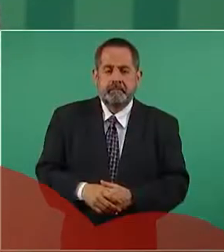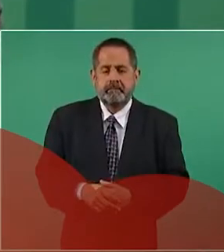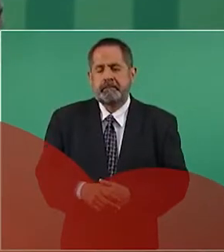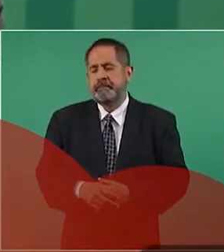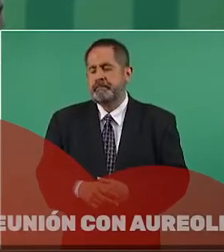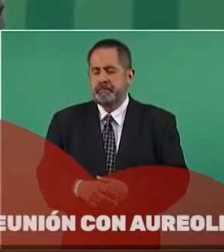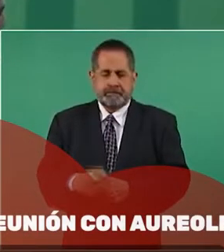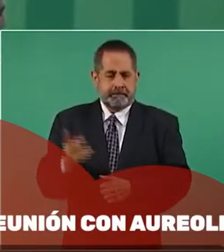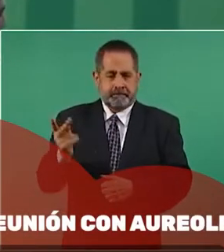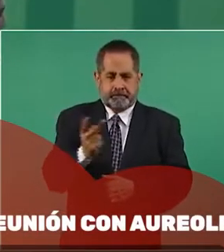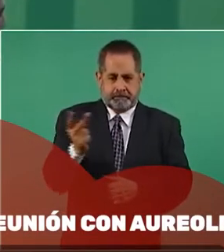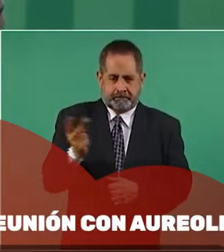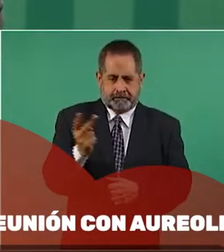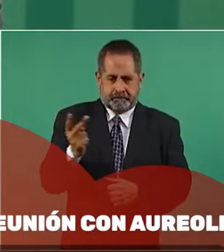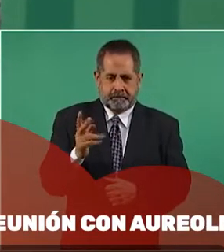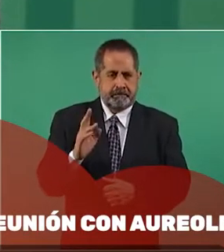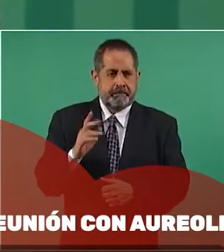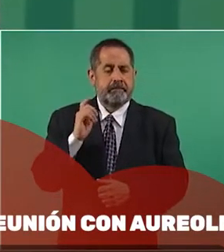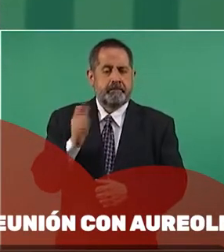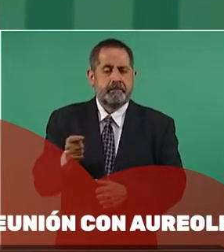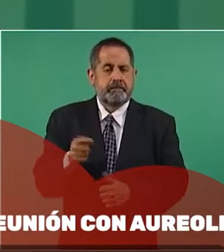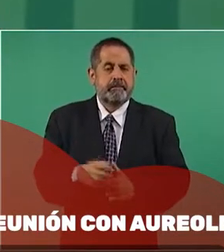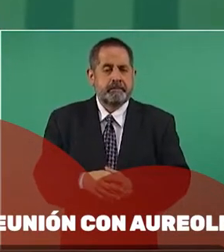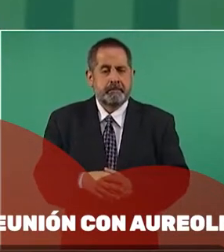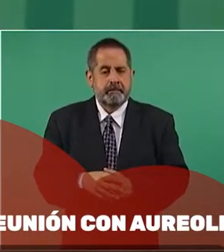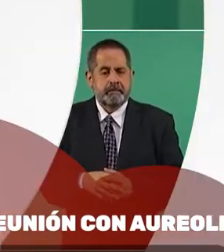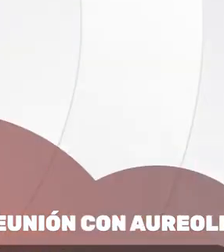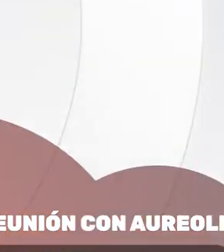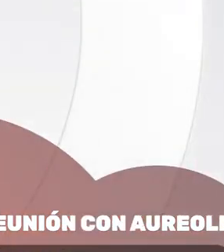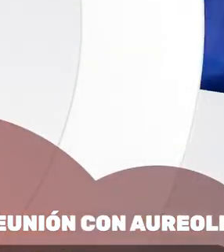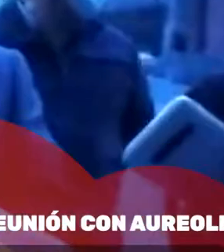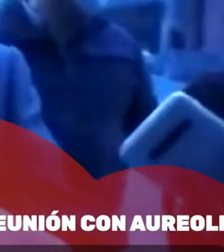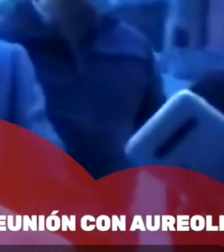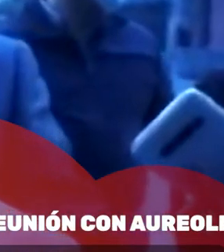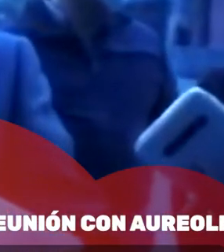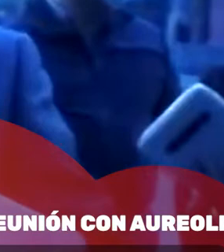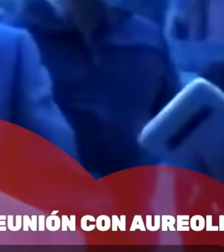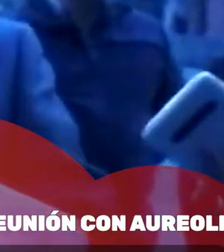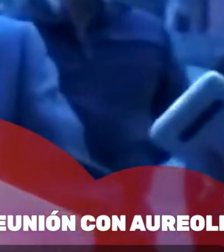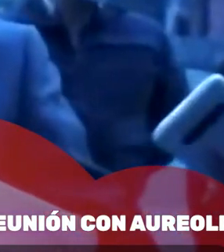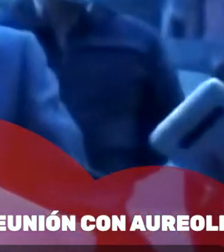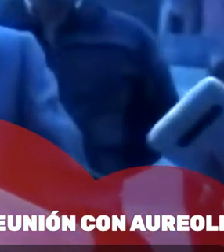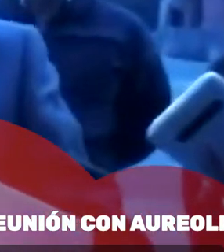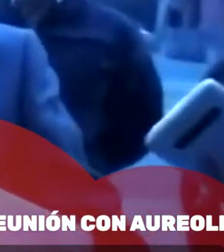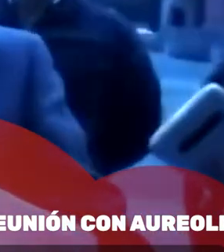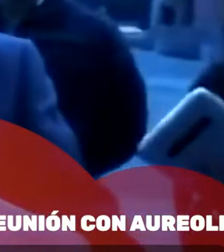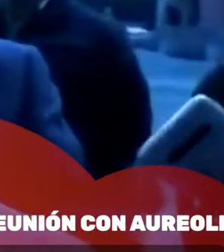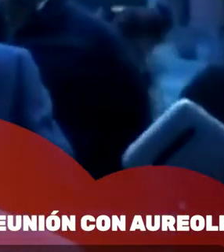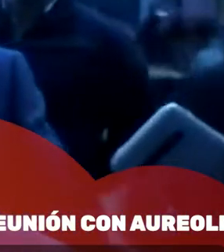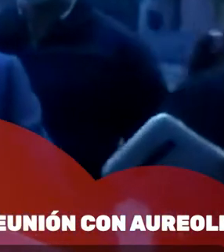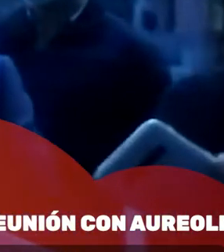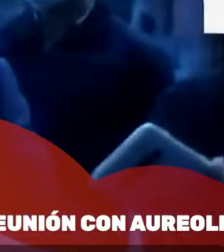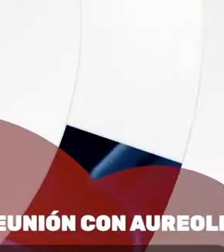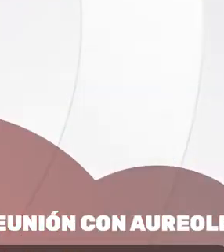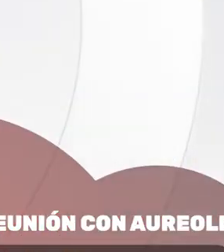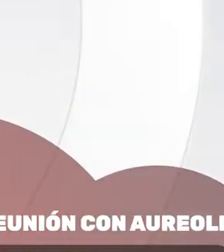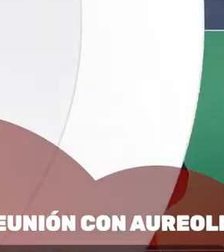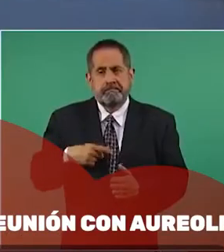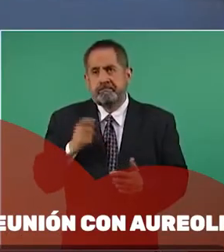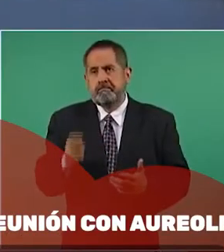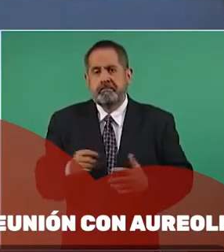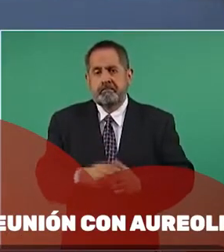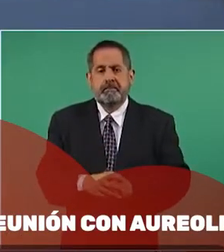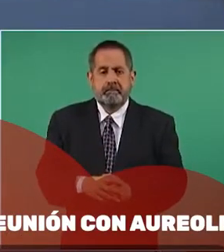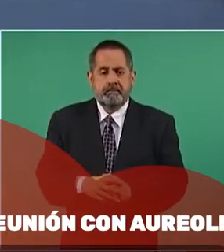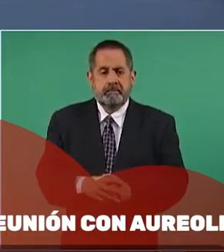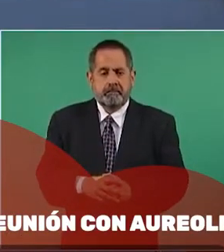El presidente Andrés Manuel López Obrador descartó reunirse con el gobernador de Michoacán, Silvano Aureoles, pues dijo que hay que cuidar y respetar la investidura presidencial. No puedo